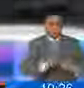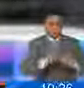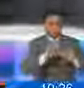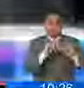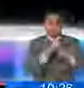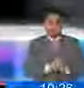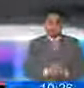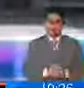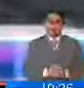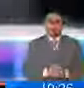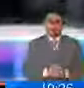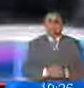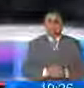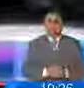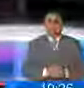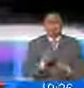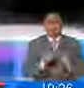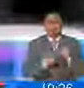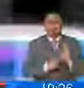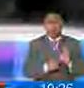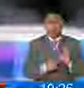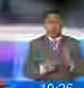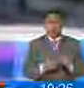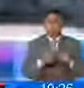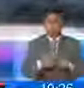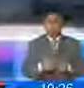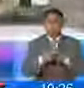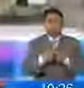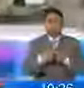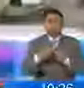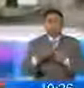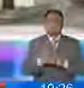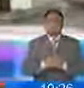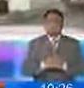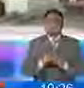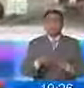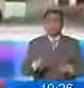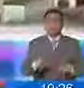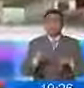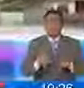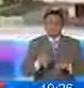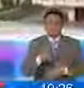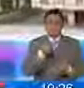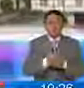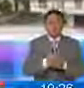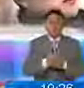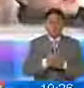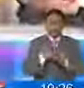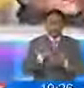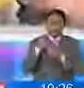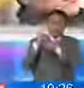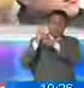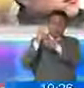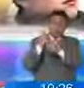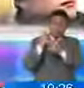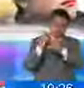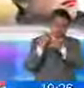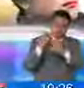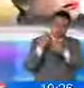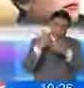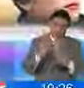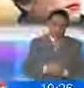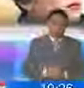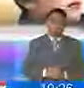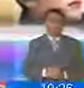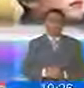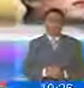cabo. Muestra de ello sería el inicio a la licitación para la compra de las cabinas. En los lugares de las estaciones